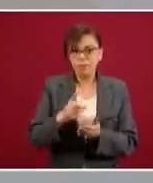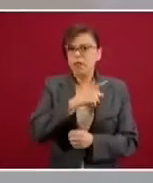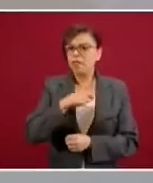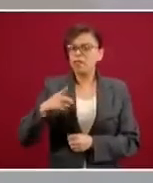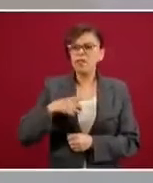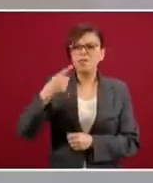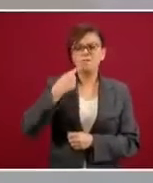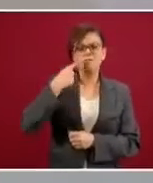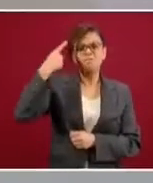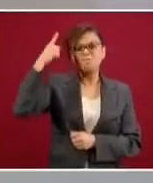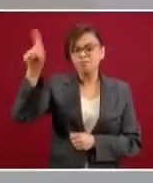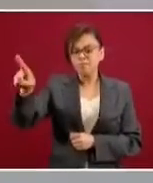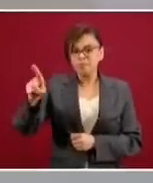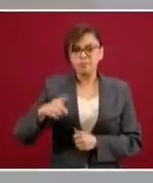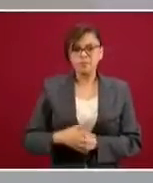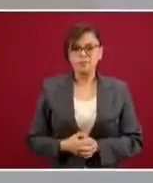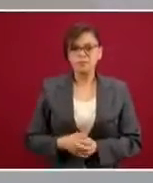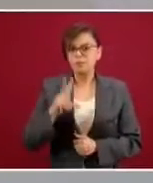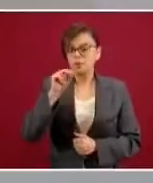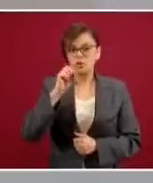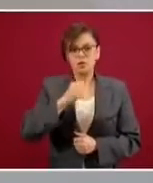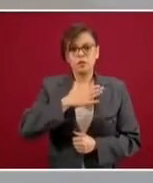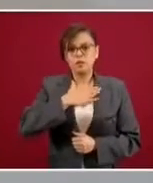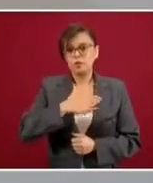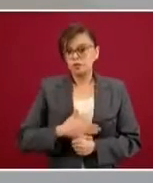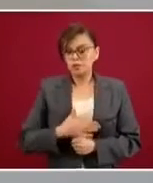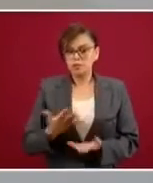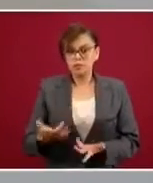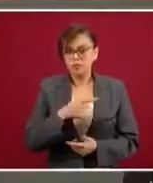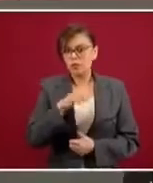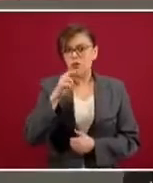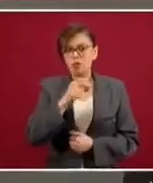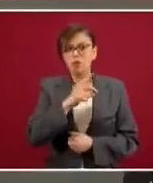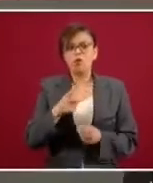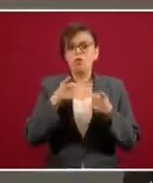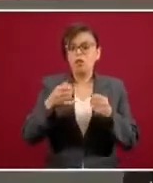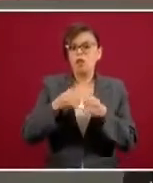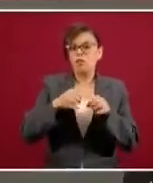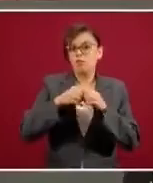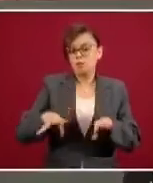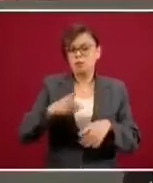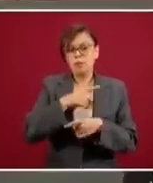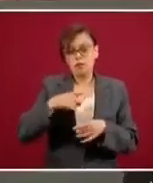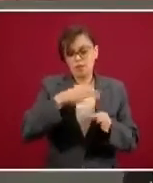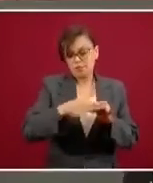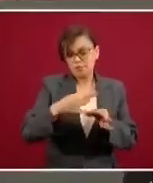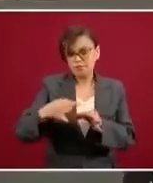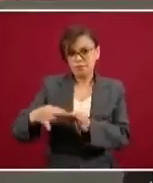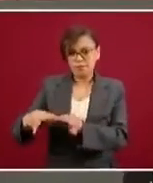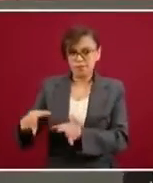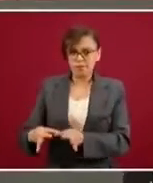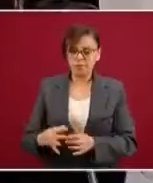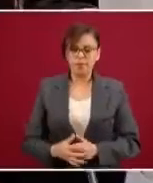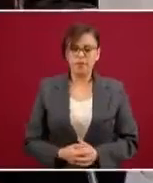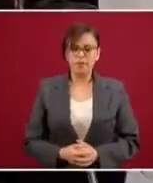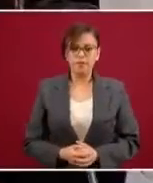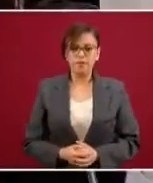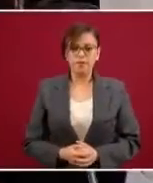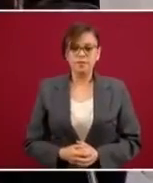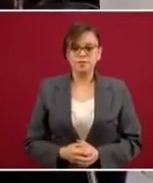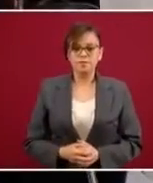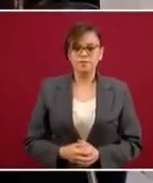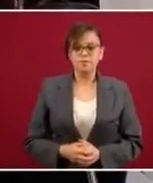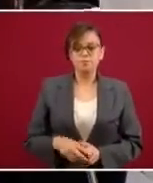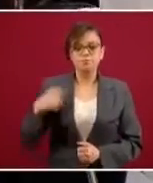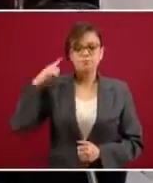en ninguna circunstancia que no se les informe correctamente. Había entendido que, por ejemplo, en algunos hospitales de la Ciudad de